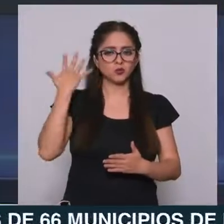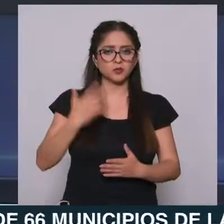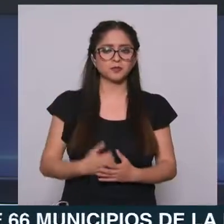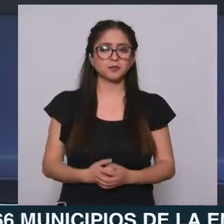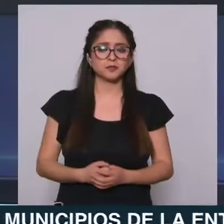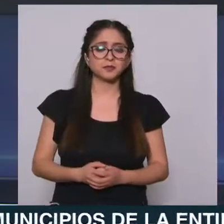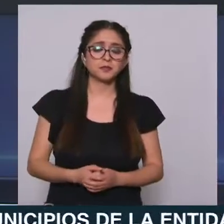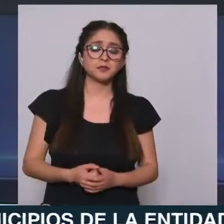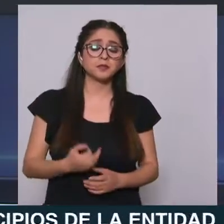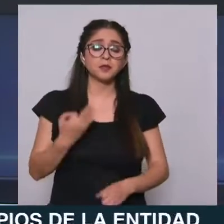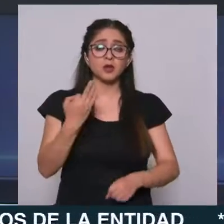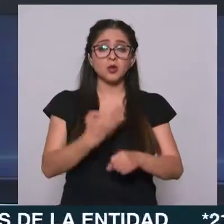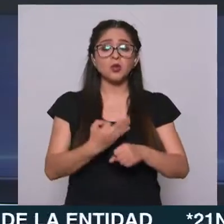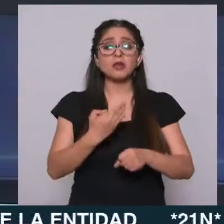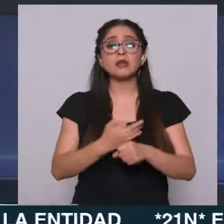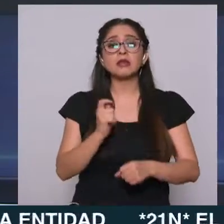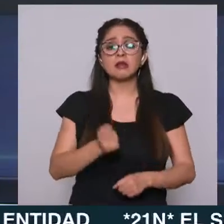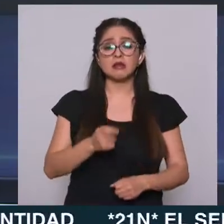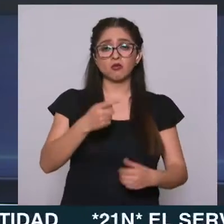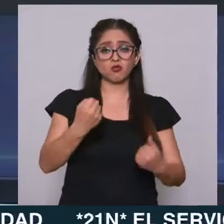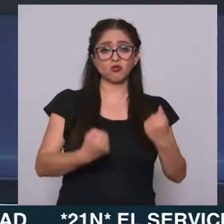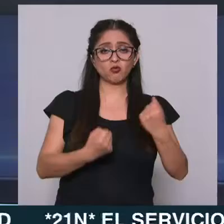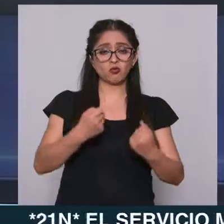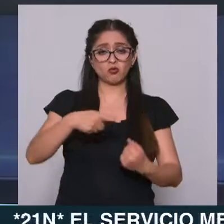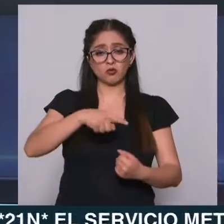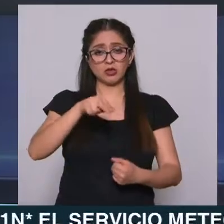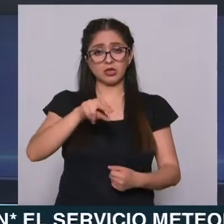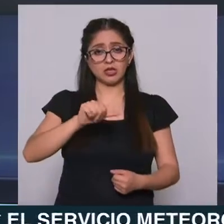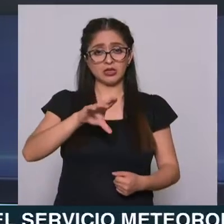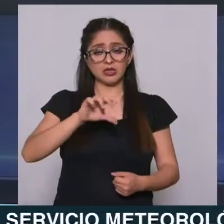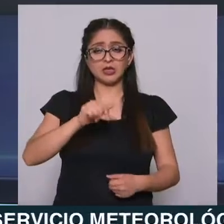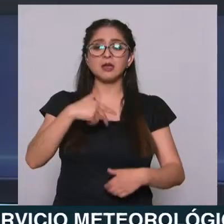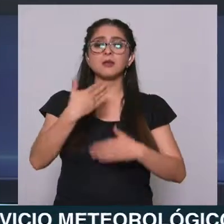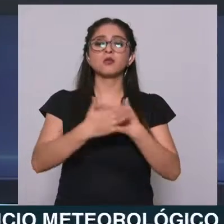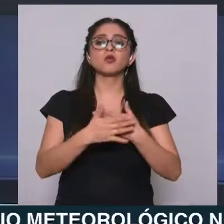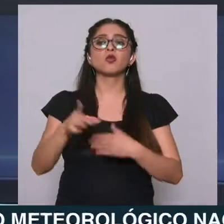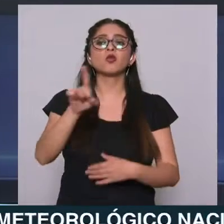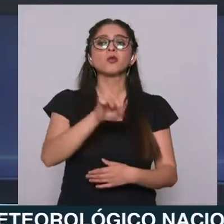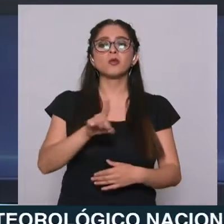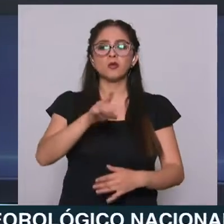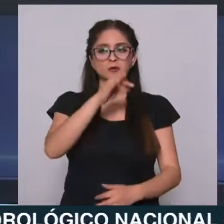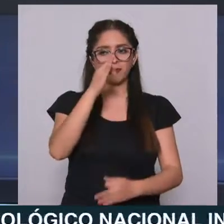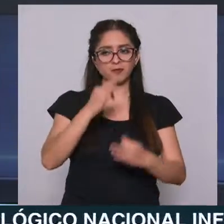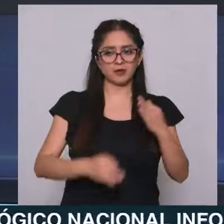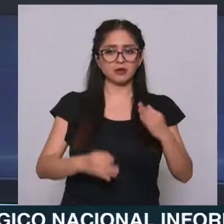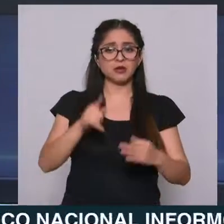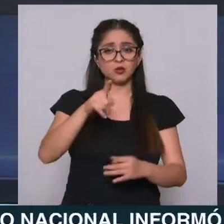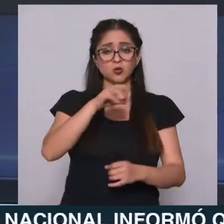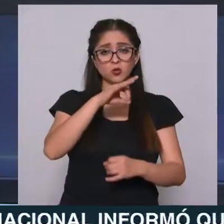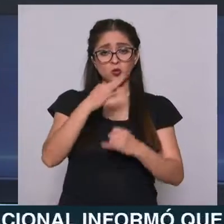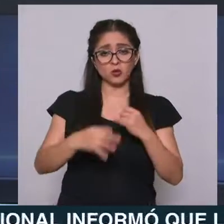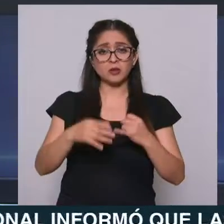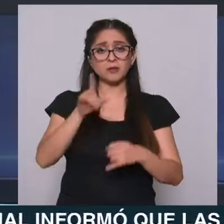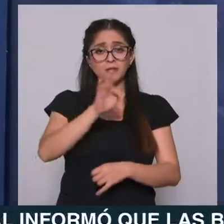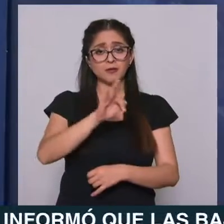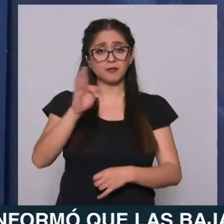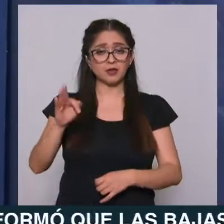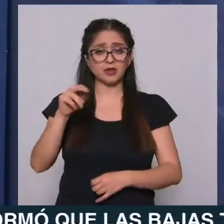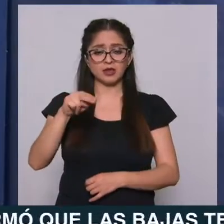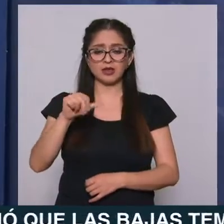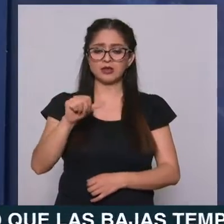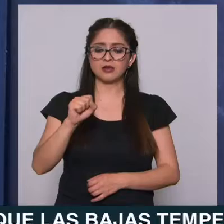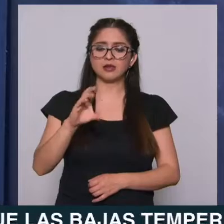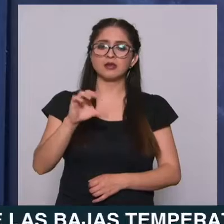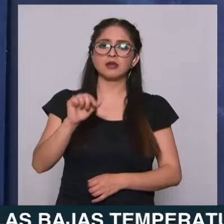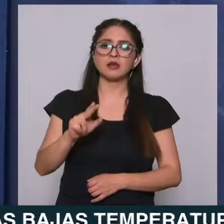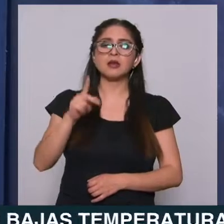aquí algunos igual pilotos de NASCAR, porque el día domingo es la gran final, es la última fecha del NASCAR México, ni más